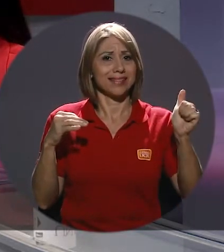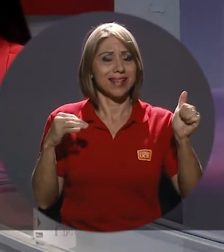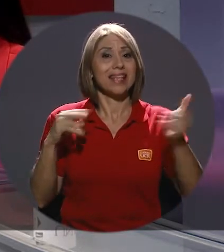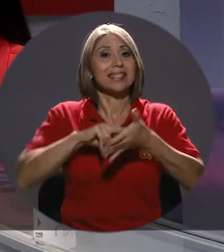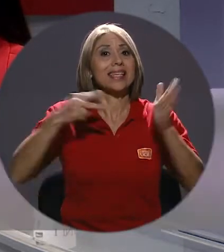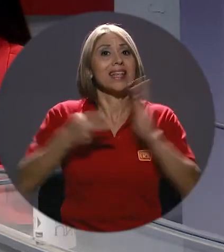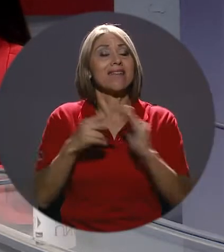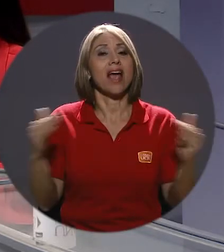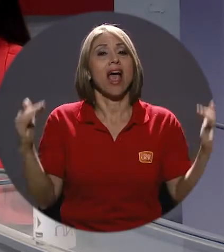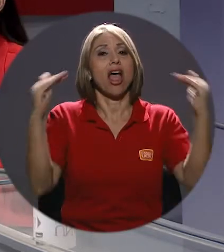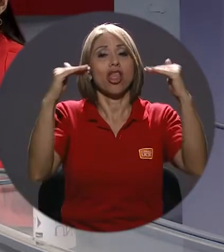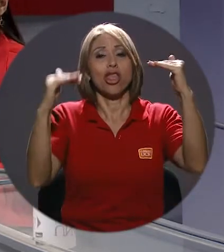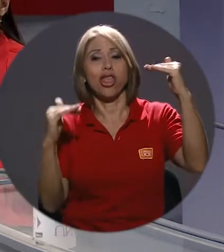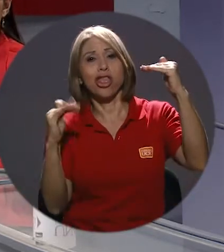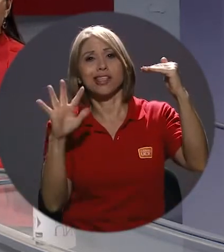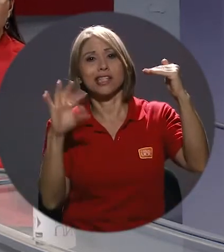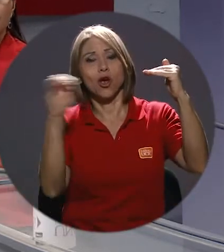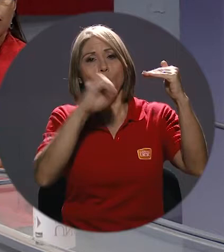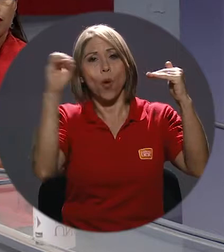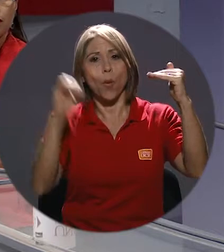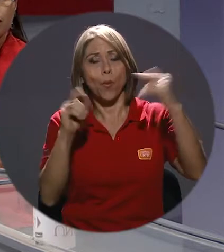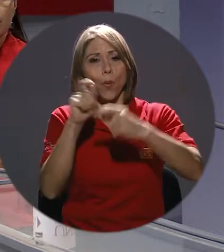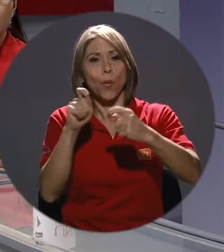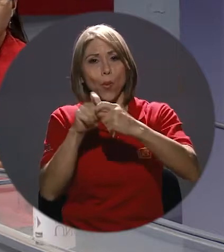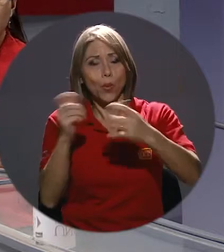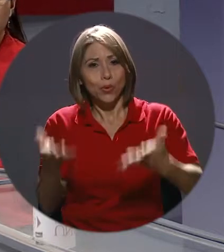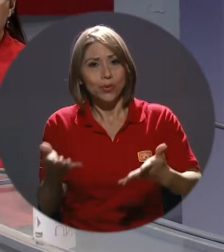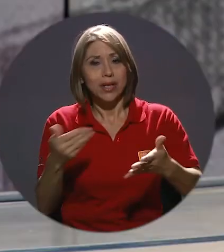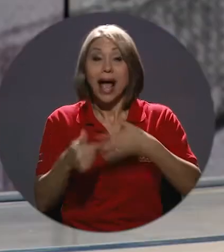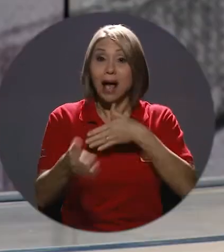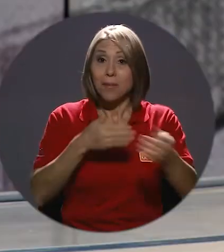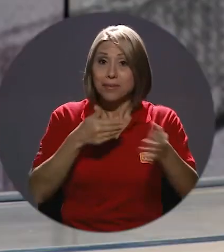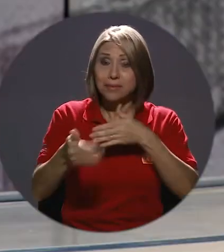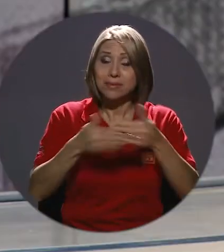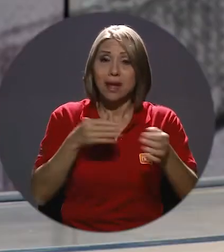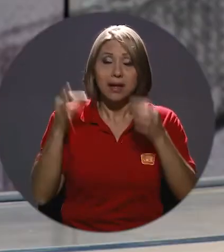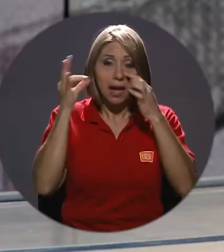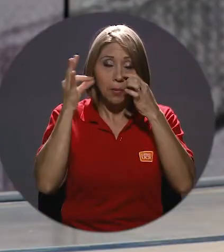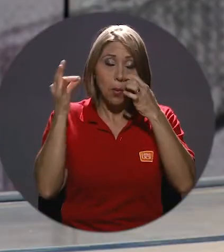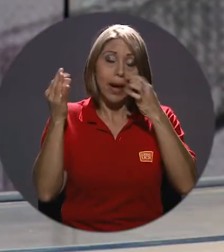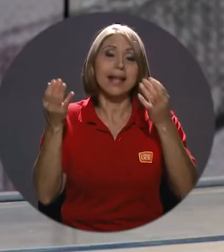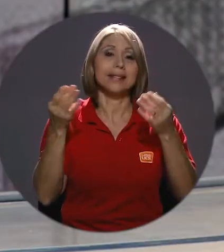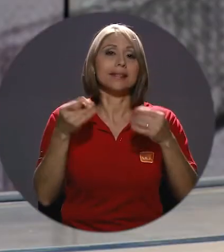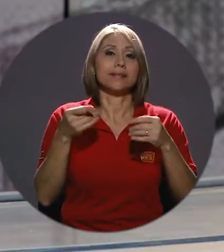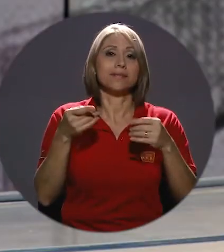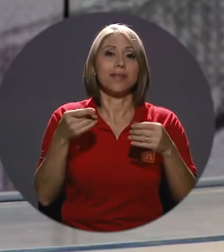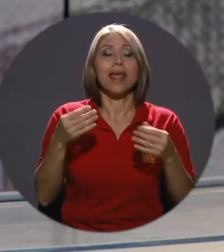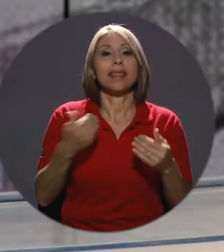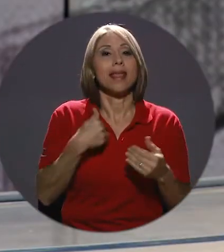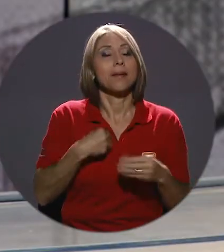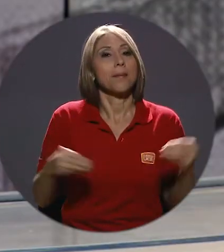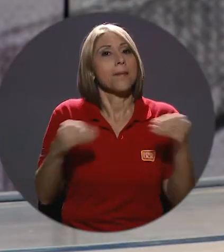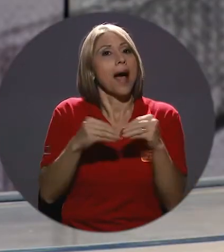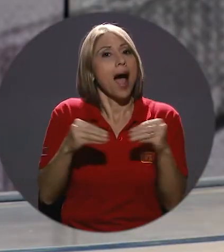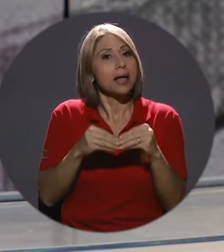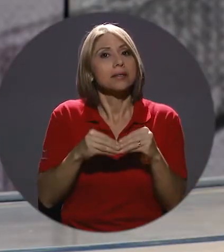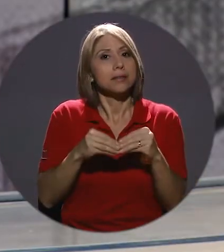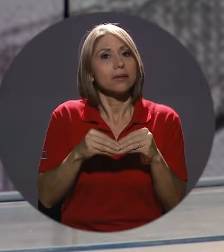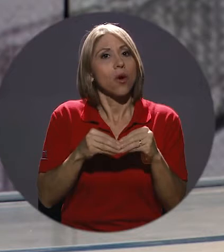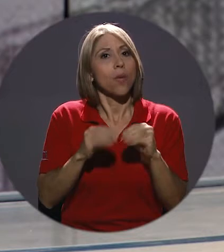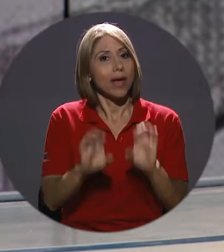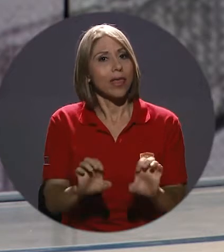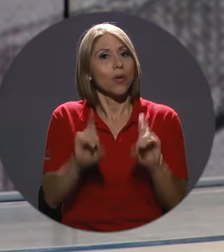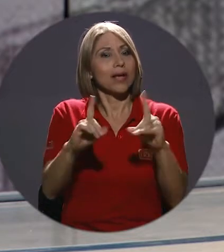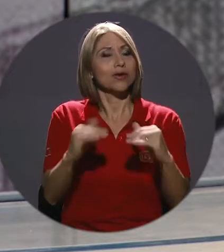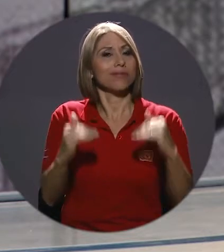5 puntos porcentuales, a pesar de que las mujeres, si nosotros también analizamos estos datos, las mujeres tienen un